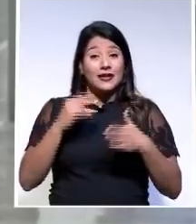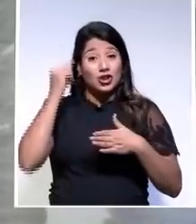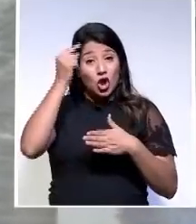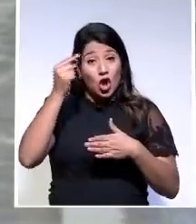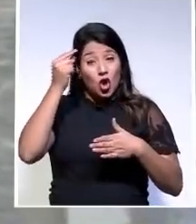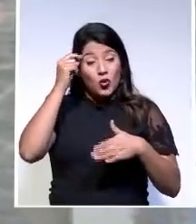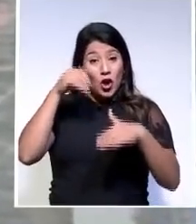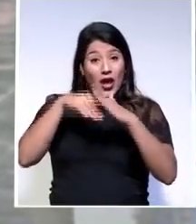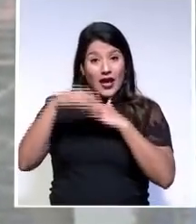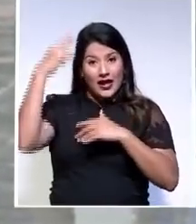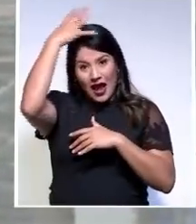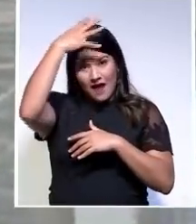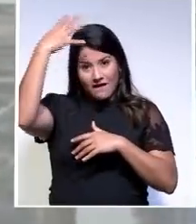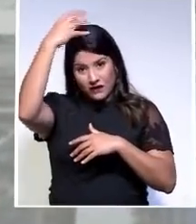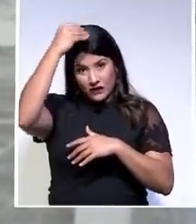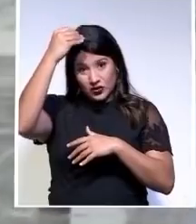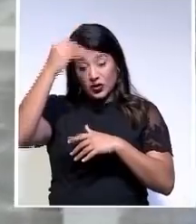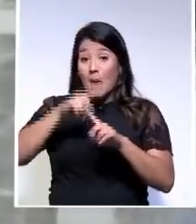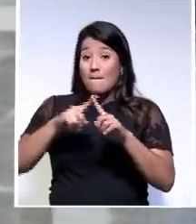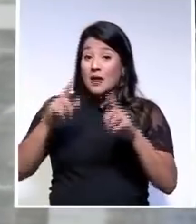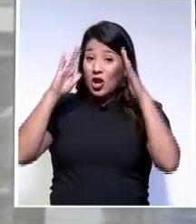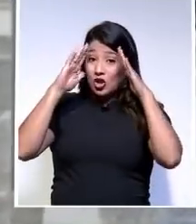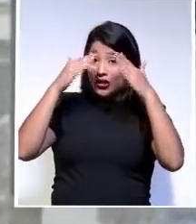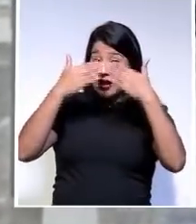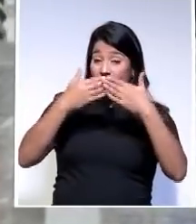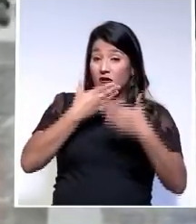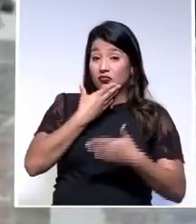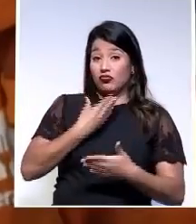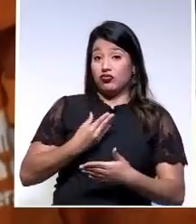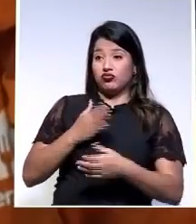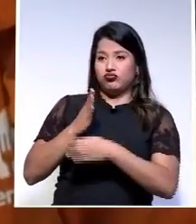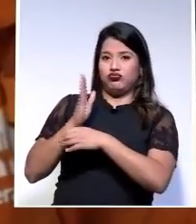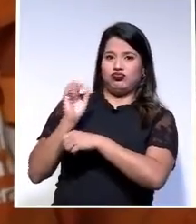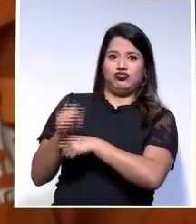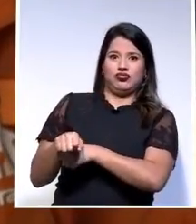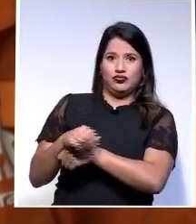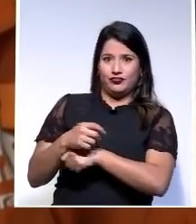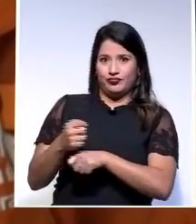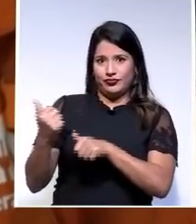de Afganistán derrocado por los talibanes.